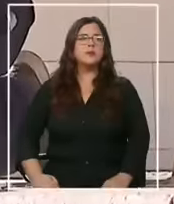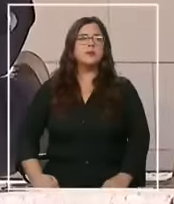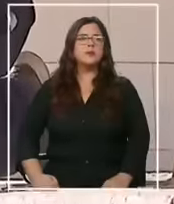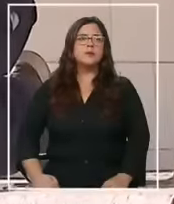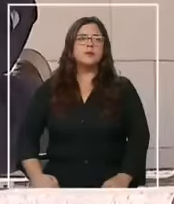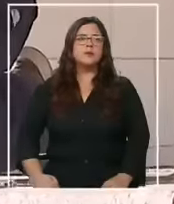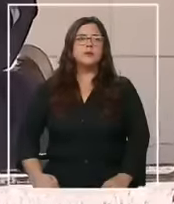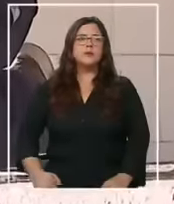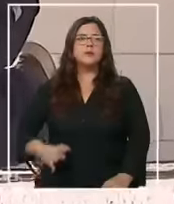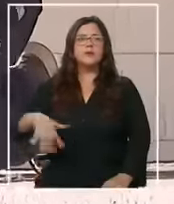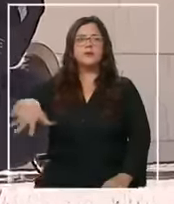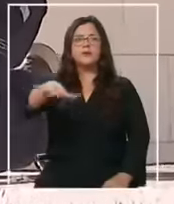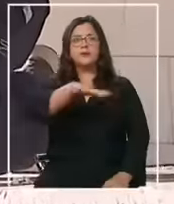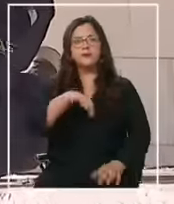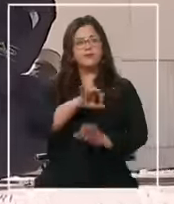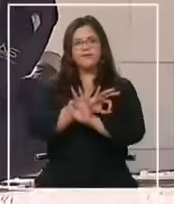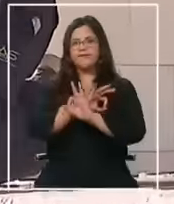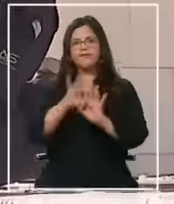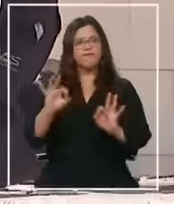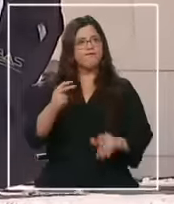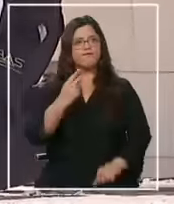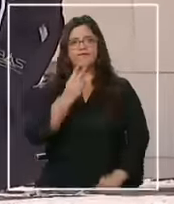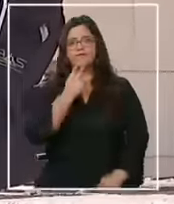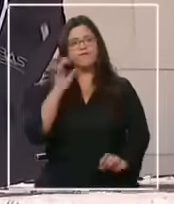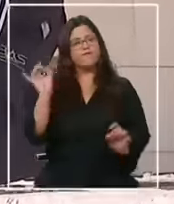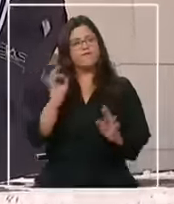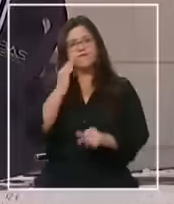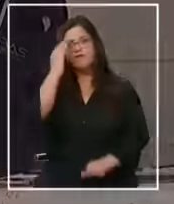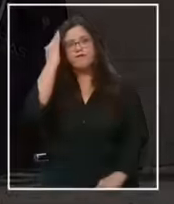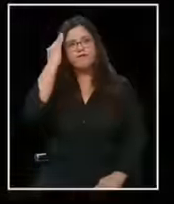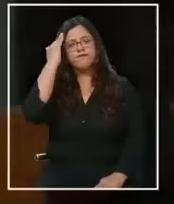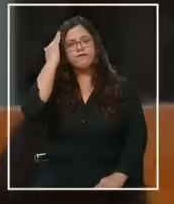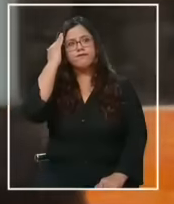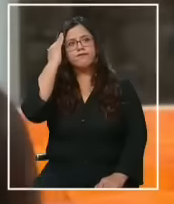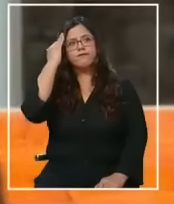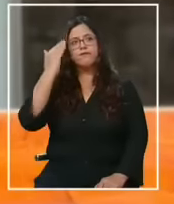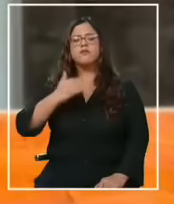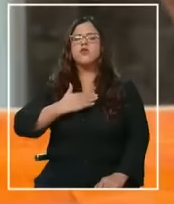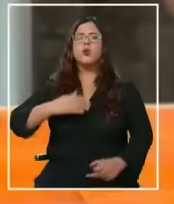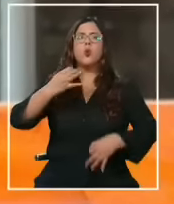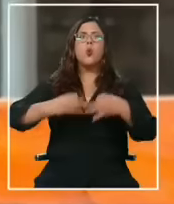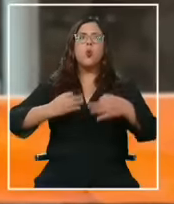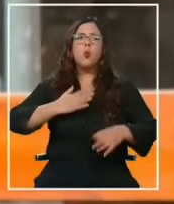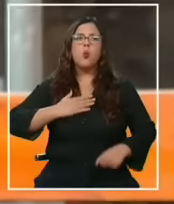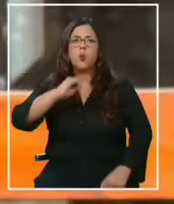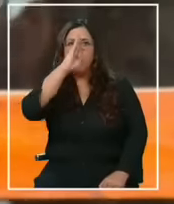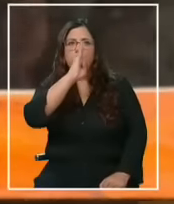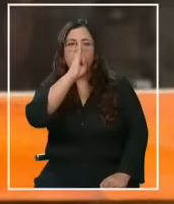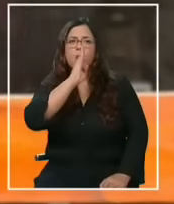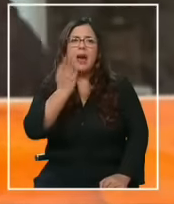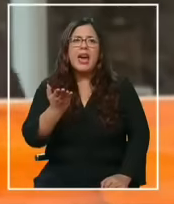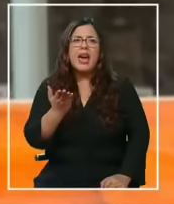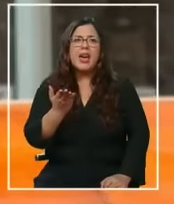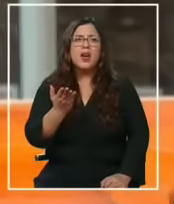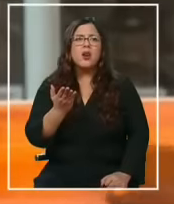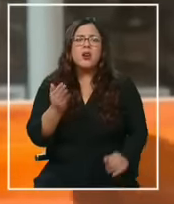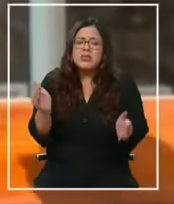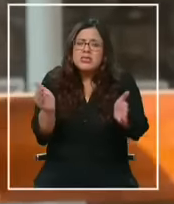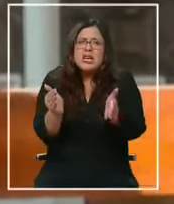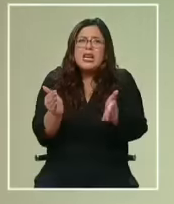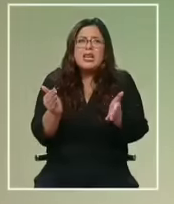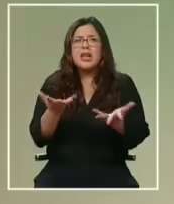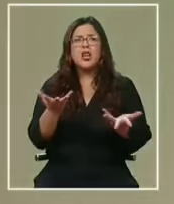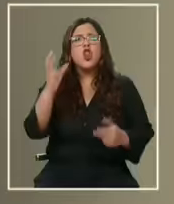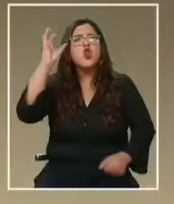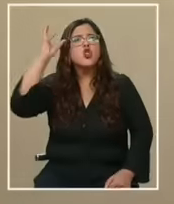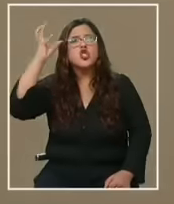Momentos que nunca volverá a vivir y solo quedarán en su memoria. Quiero justicia para mi perrito. Era un bebé, un un